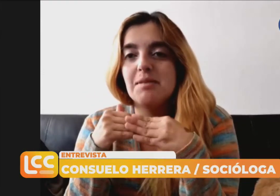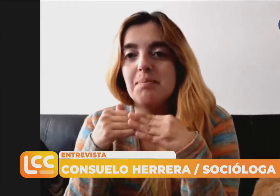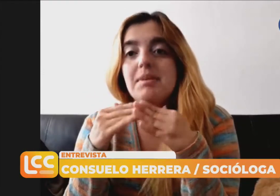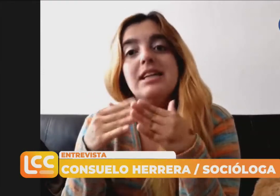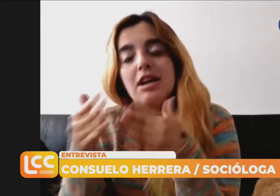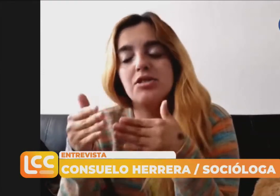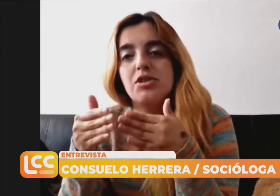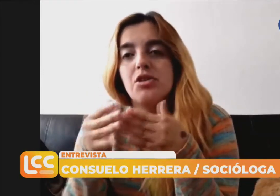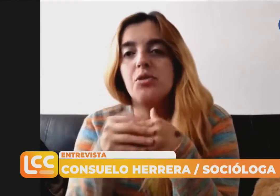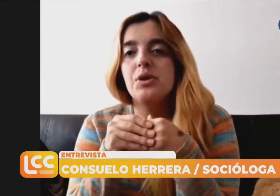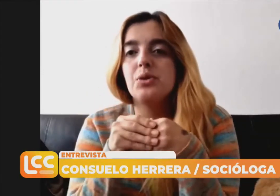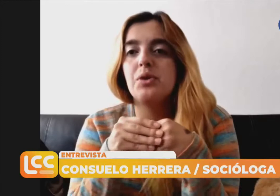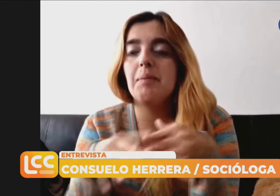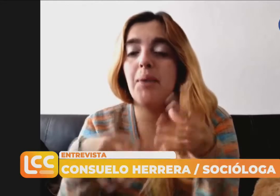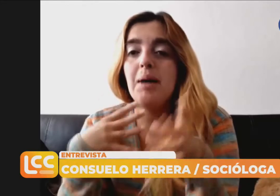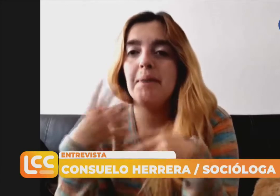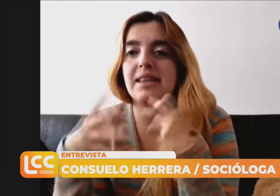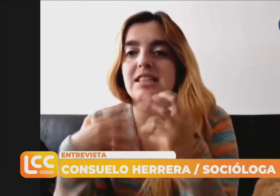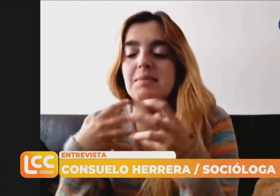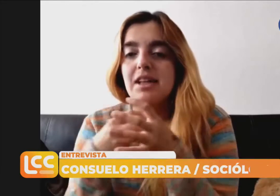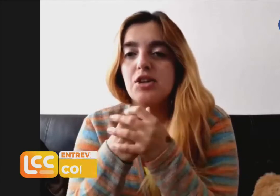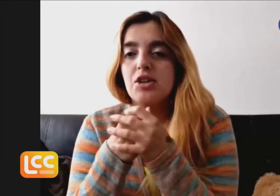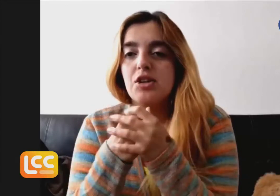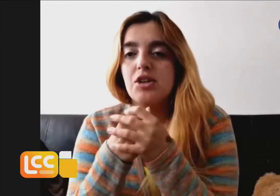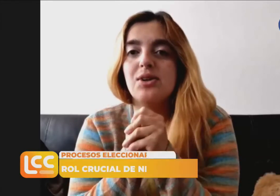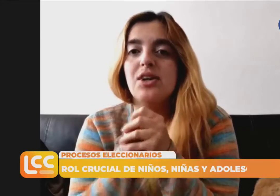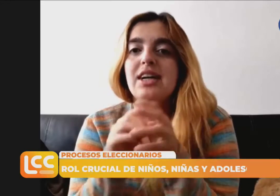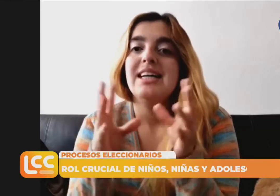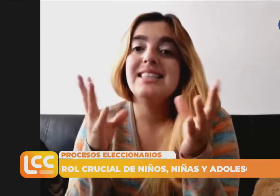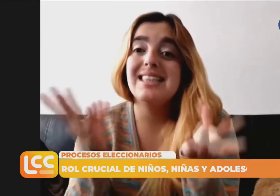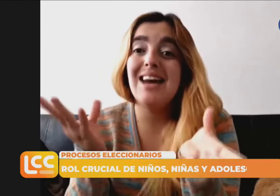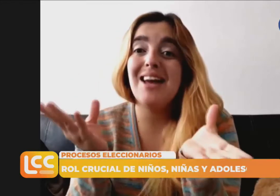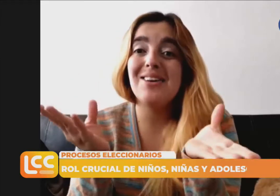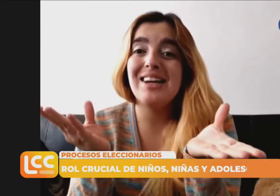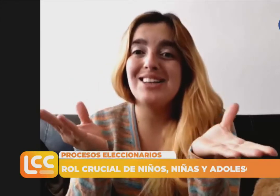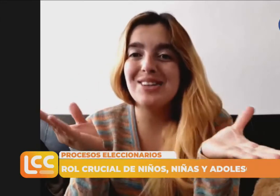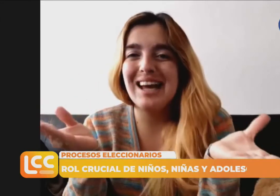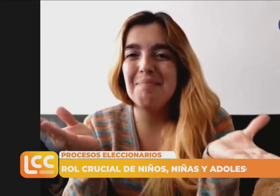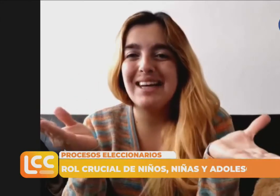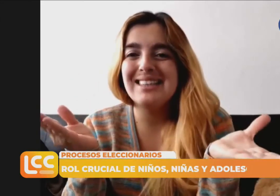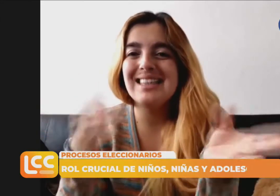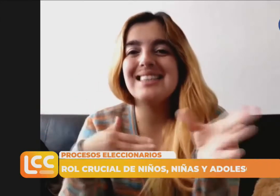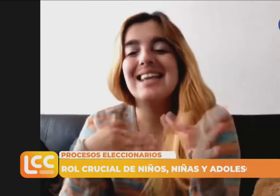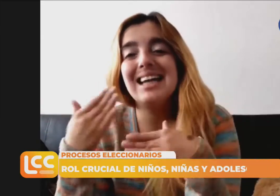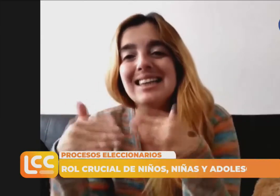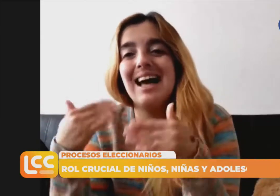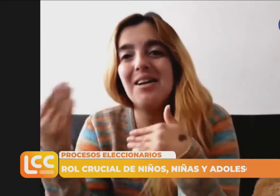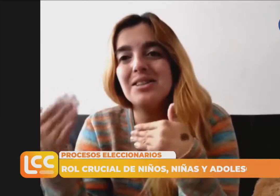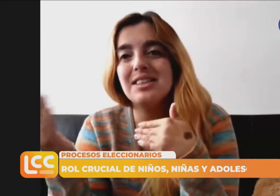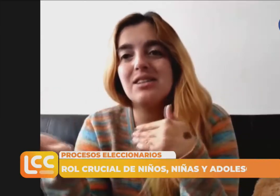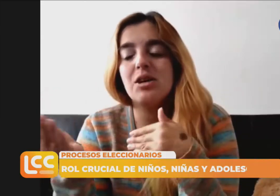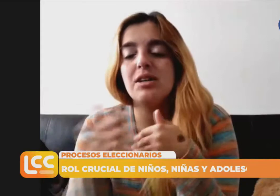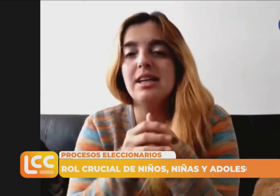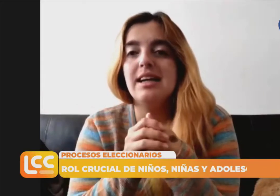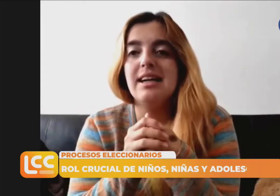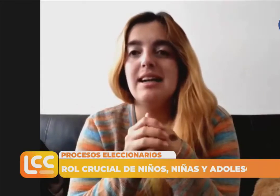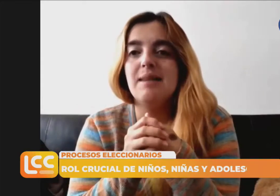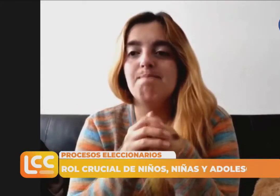niñas y sobre todo juventudes puedan participar de estos procesos, sí, a lo largo de la historia del país se han dado